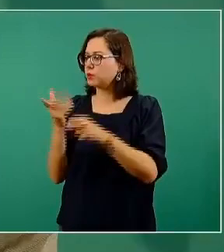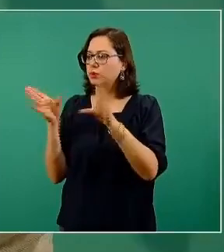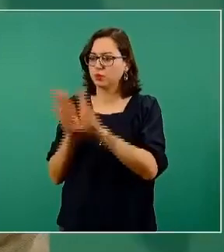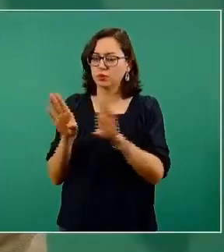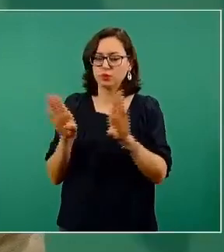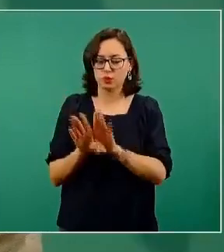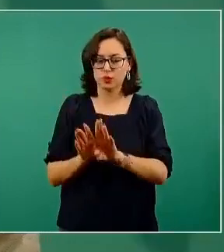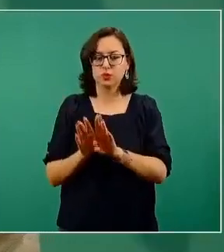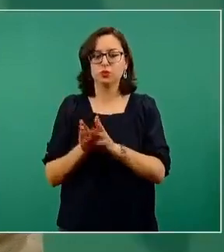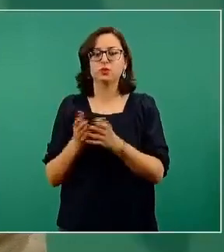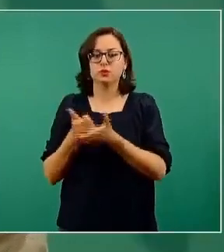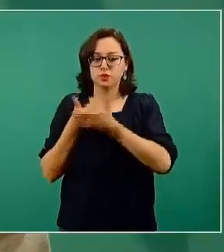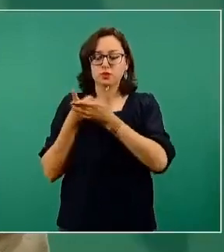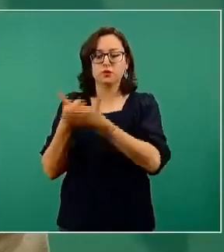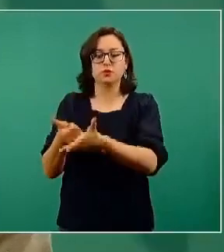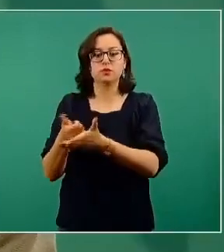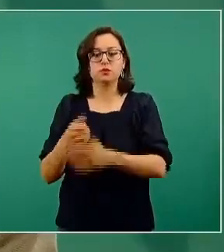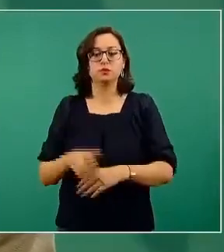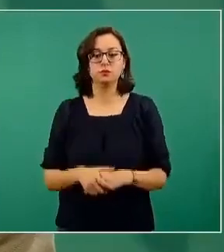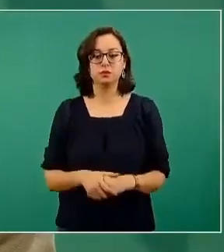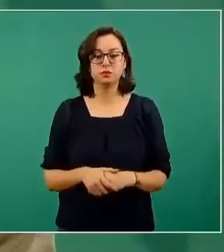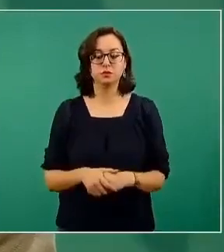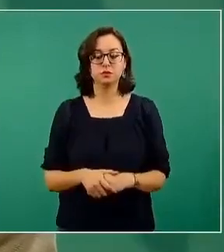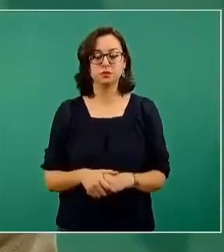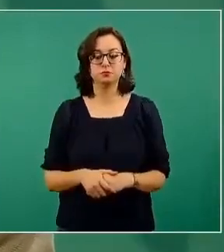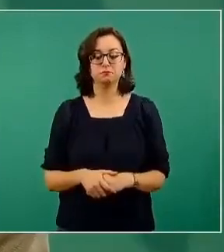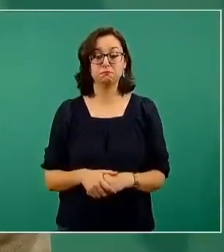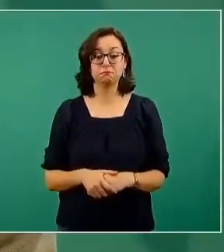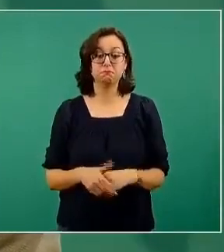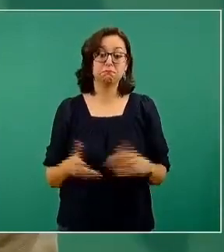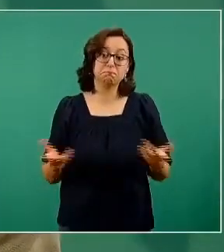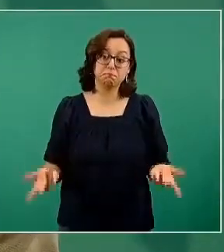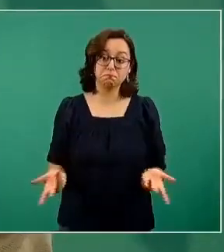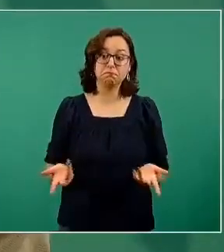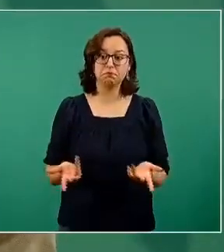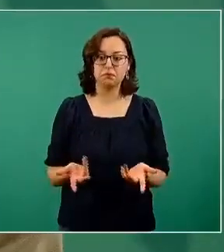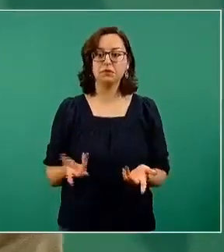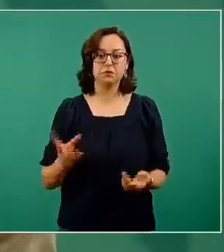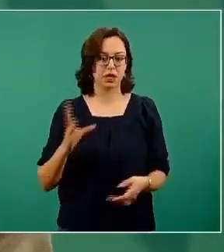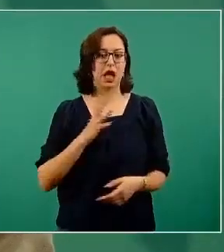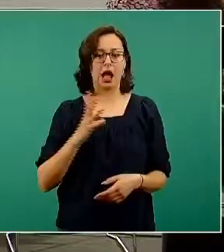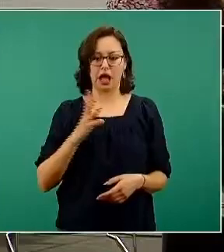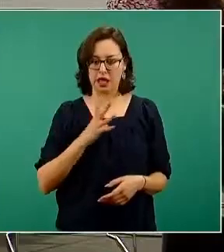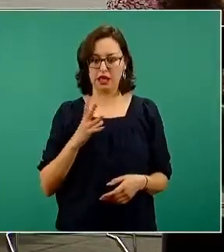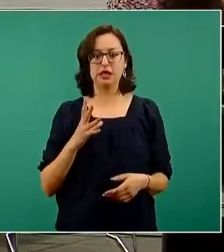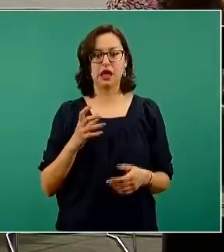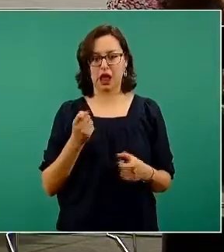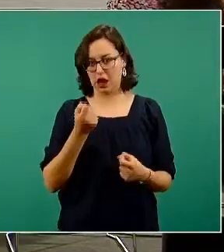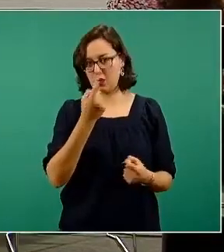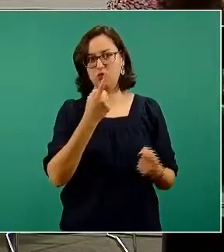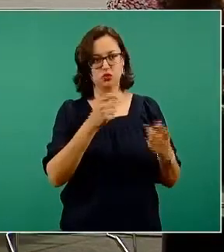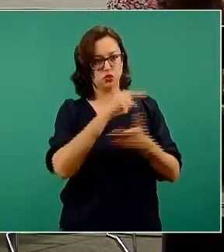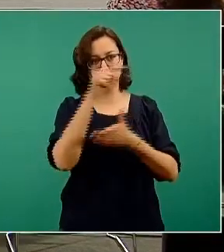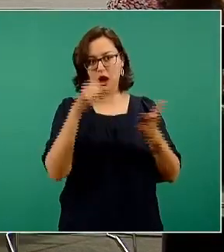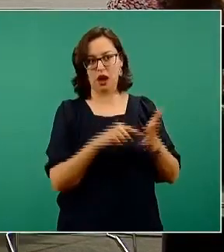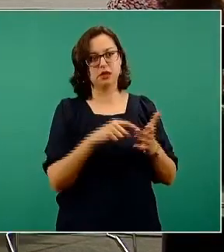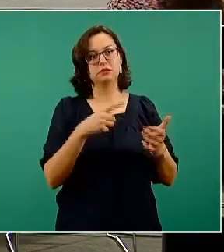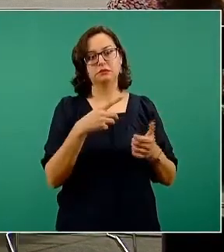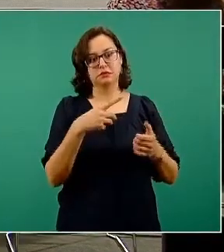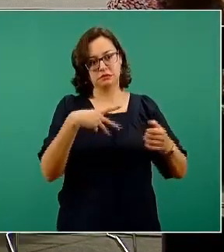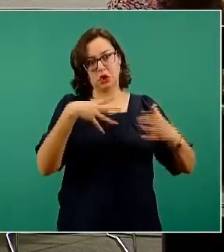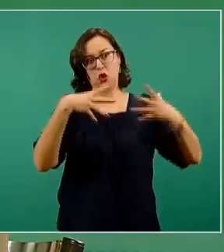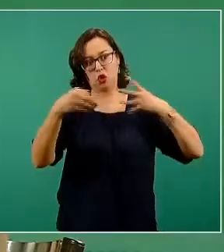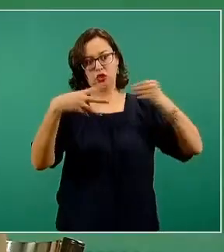tener acciones concretas en esos brotes, ¿no? Entonces, igual hay ejemplos donde hay brotes y no los hemos identificado porque no tenemos